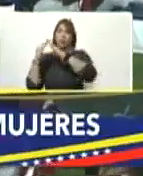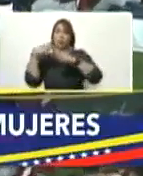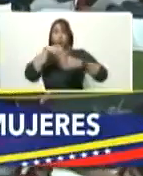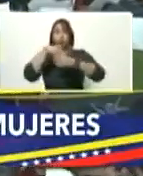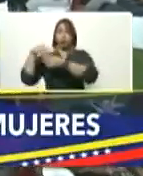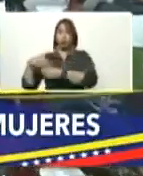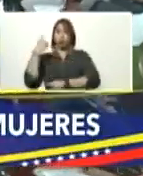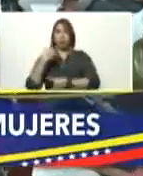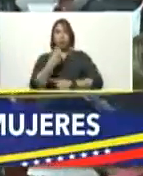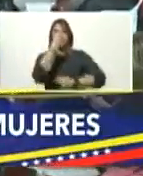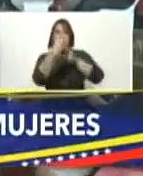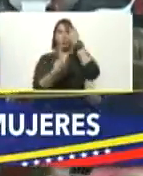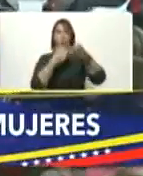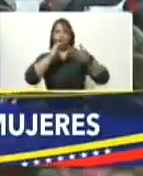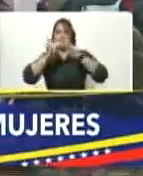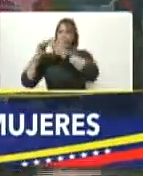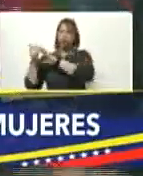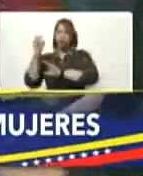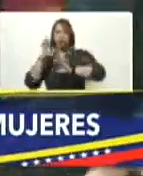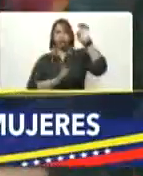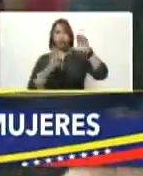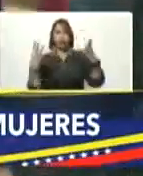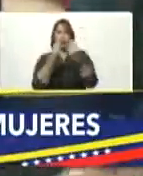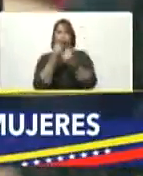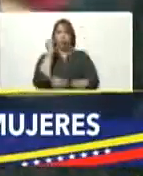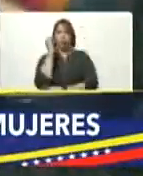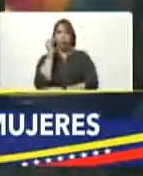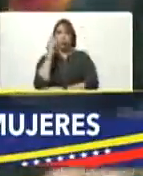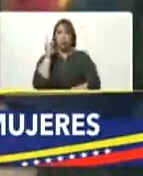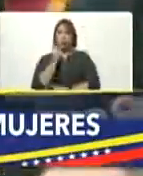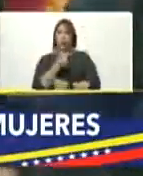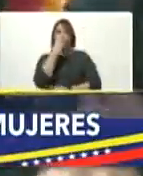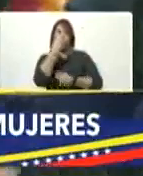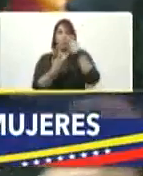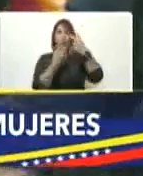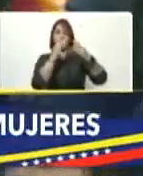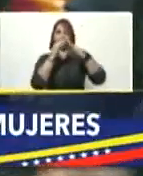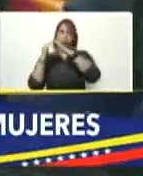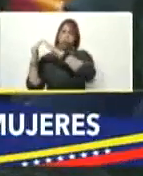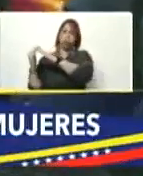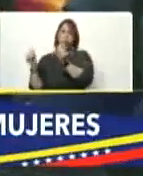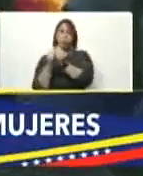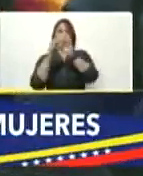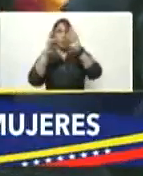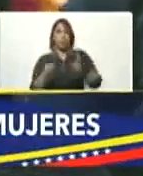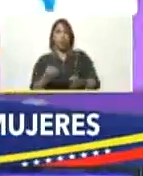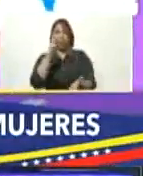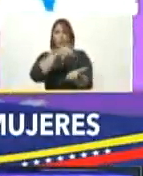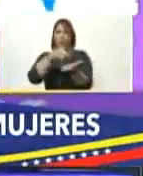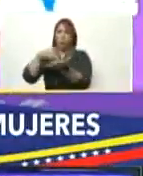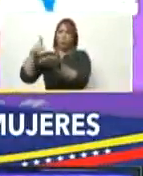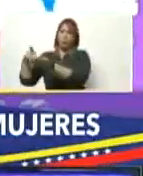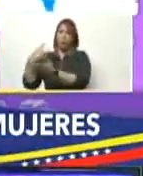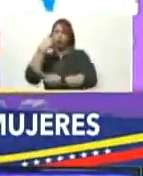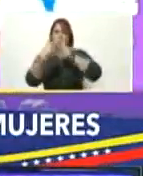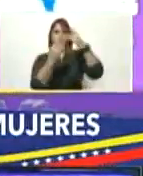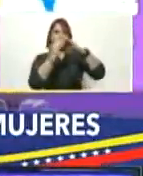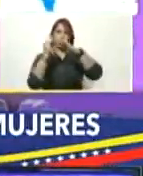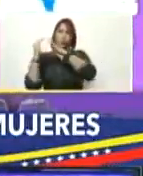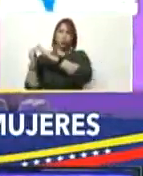ir comunidad por comunidad con el Congreso. Con el método presencial de la visita casa por